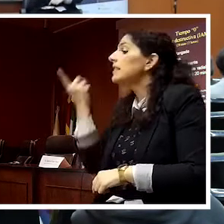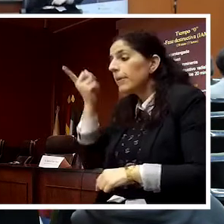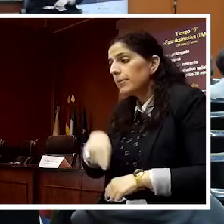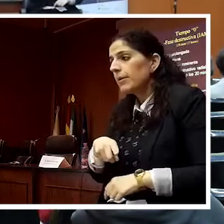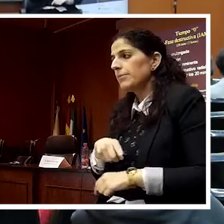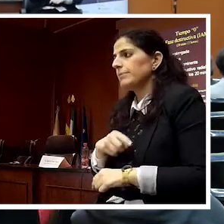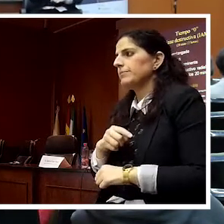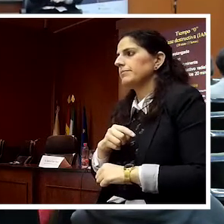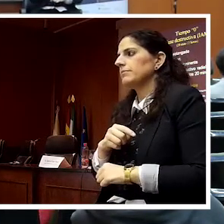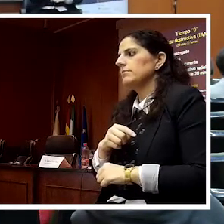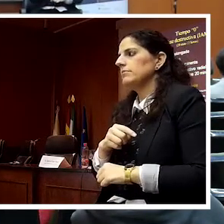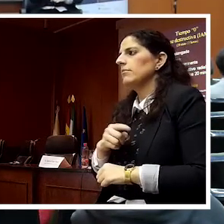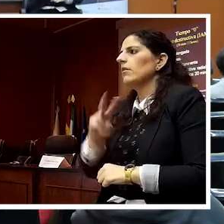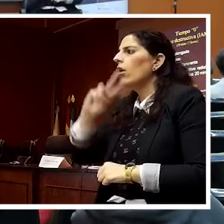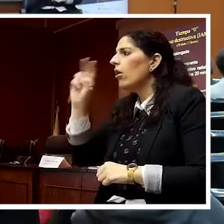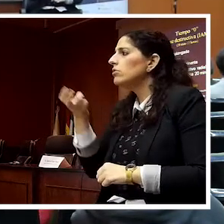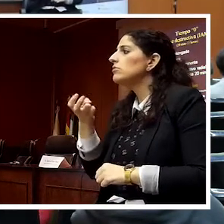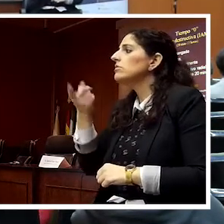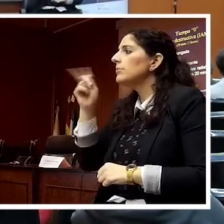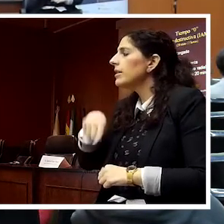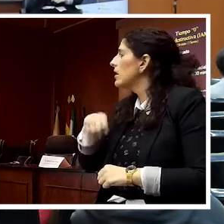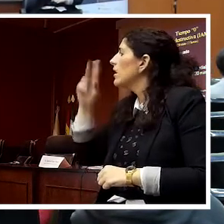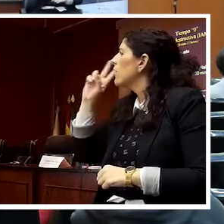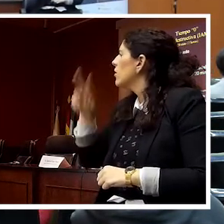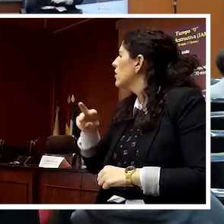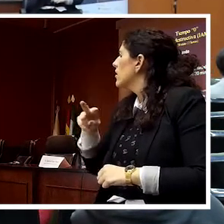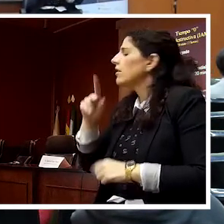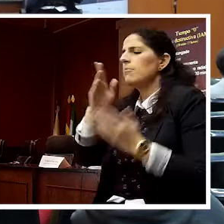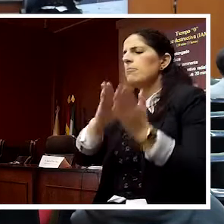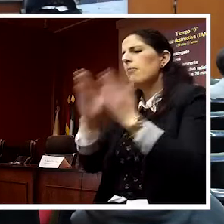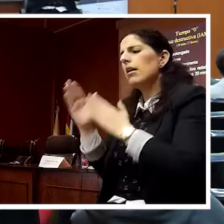También hay reconocimiento de fases